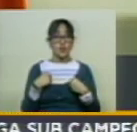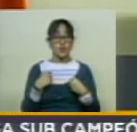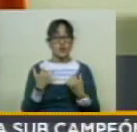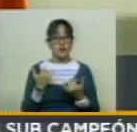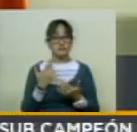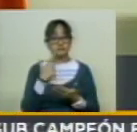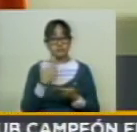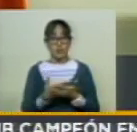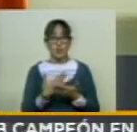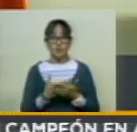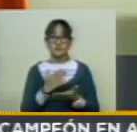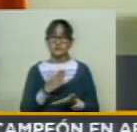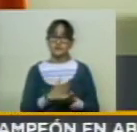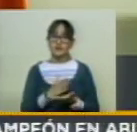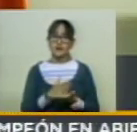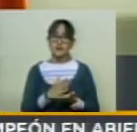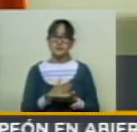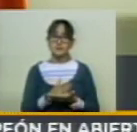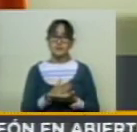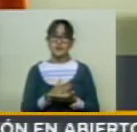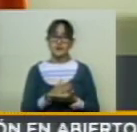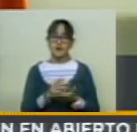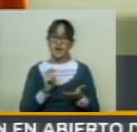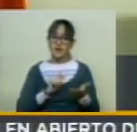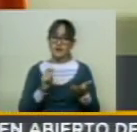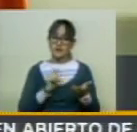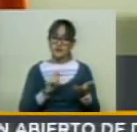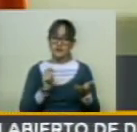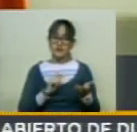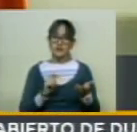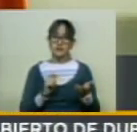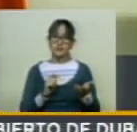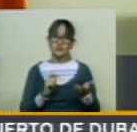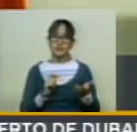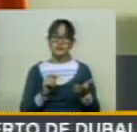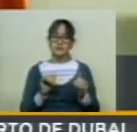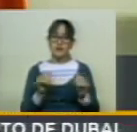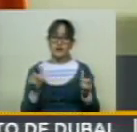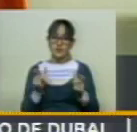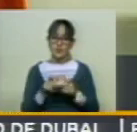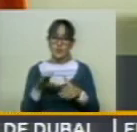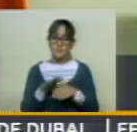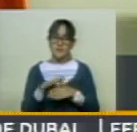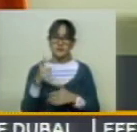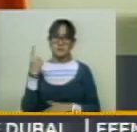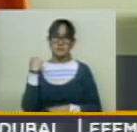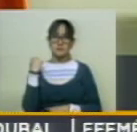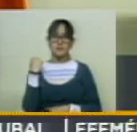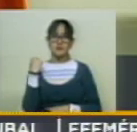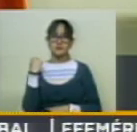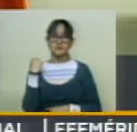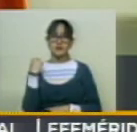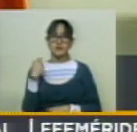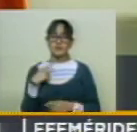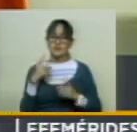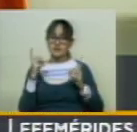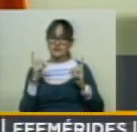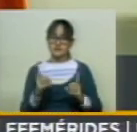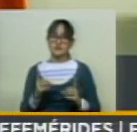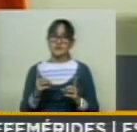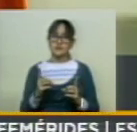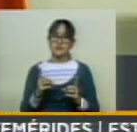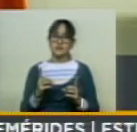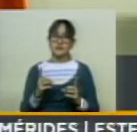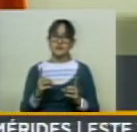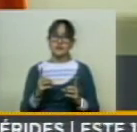planteada constantemente, por tanto por escrito como en la reunión del martes pasado, hemos decidido